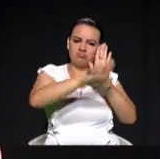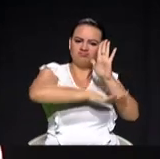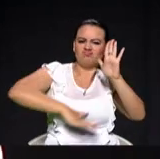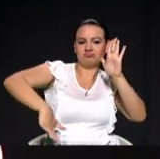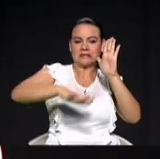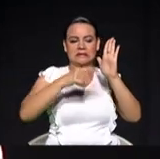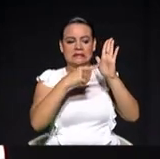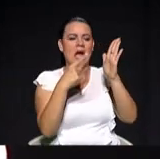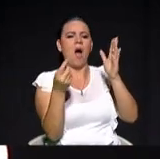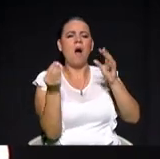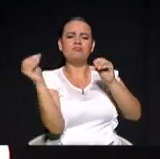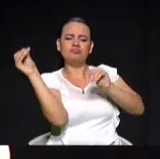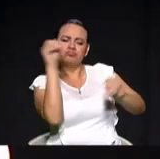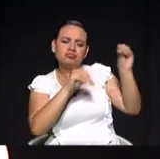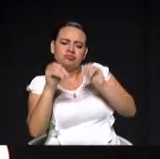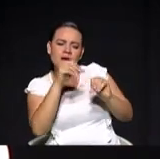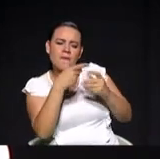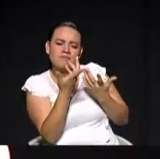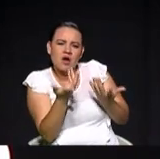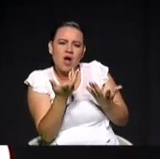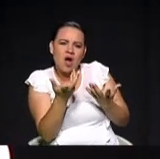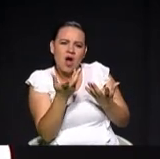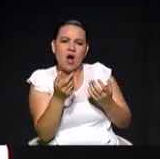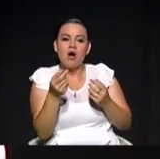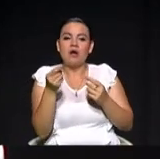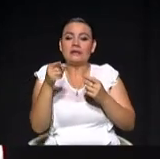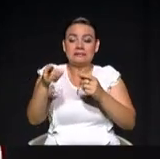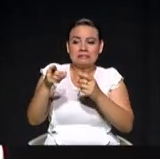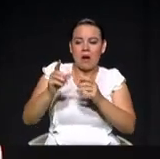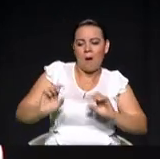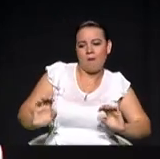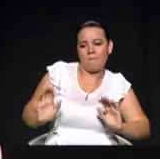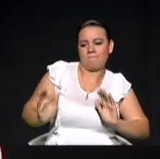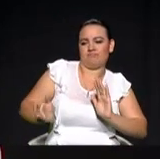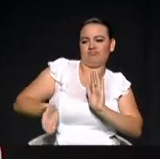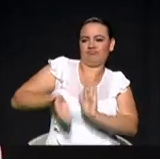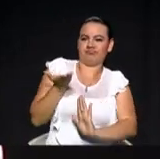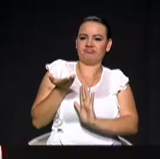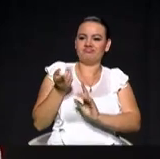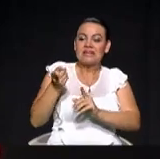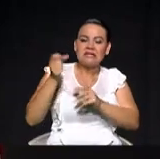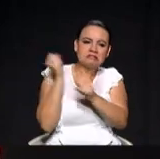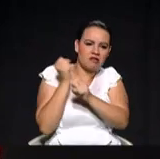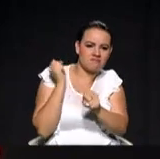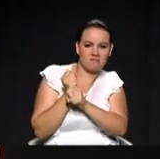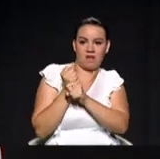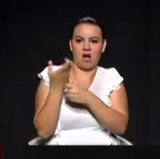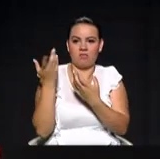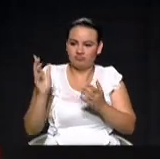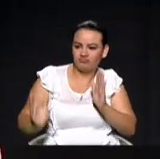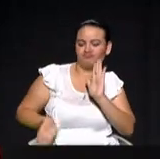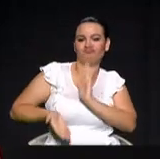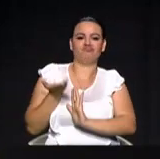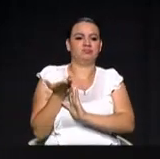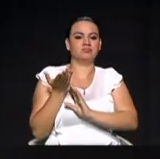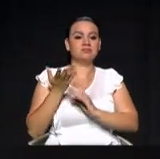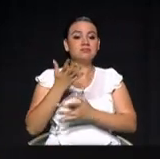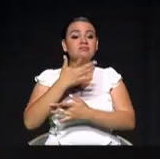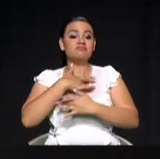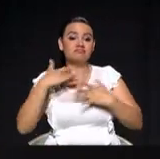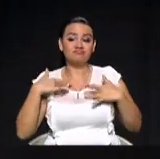generar empleo generar educación porque la violencia en la ciudad de ciencia era la falta de oportunidades de empleo y educación